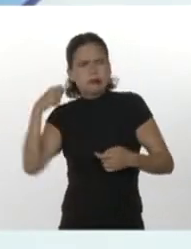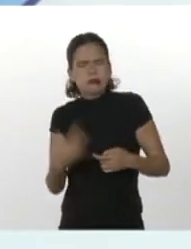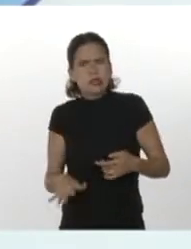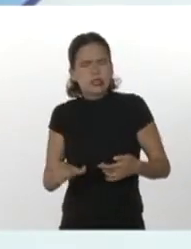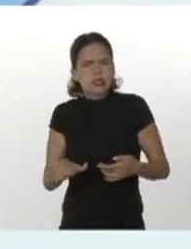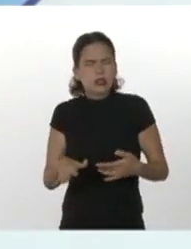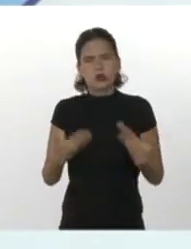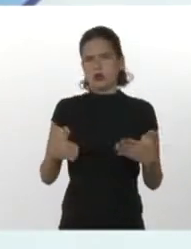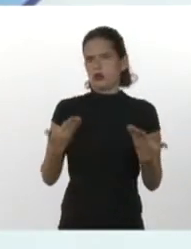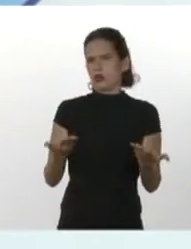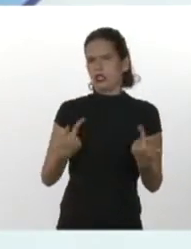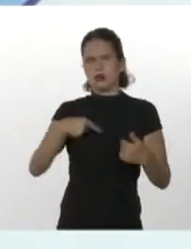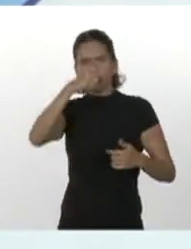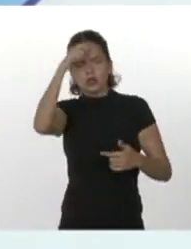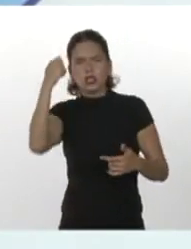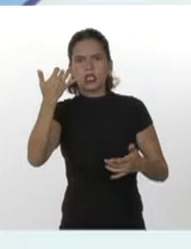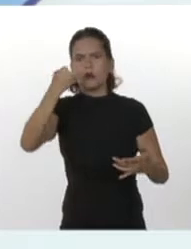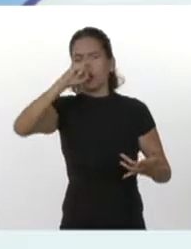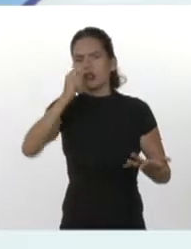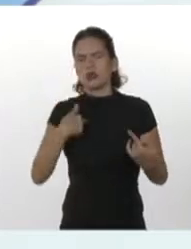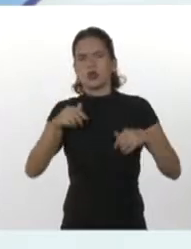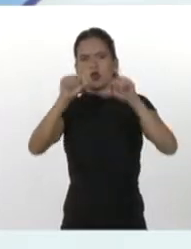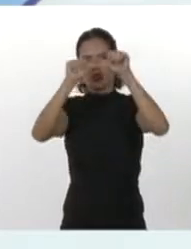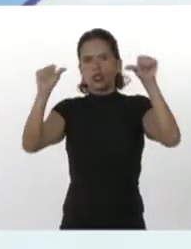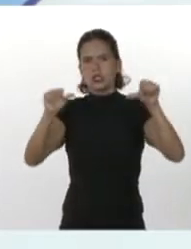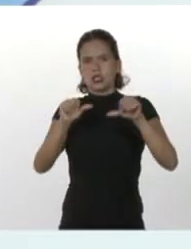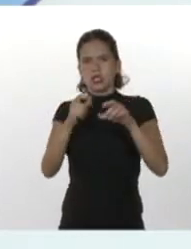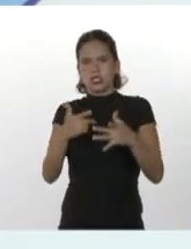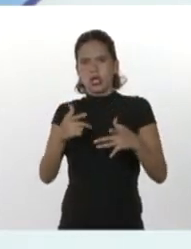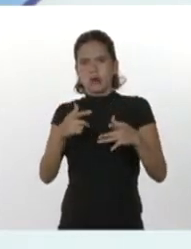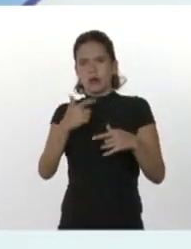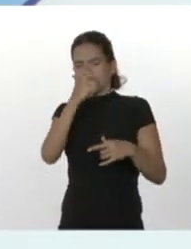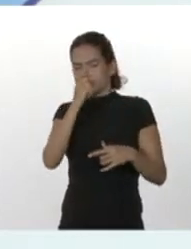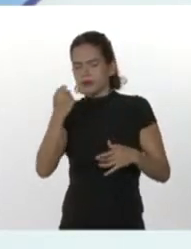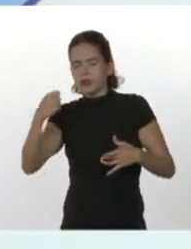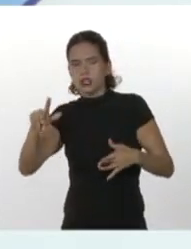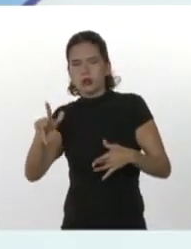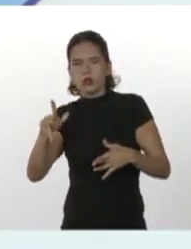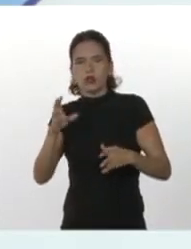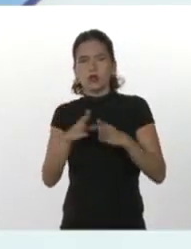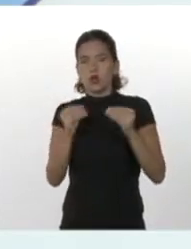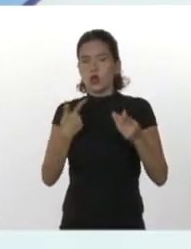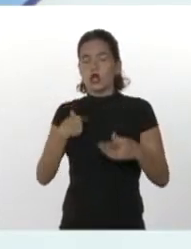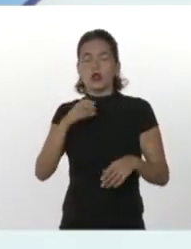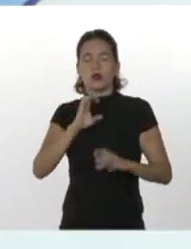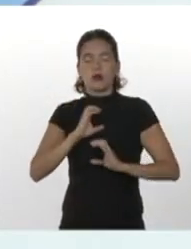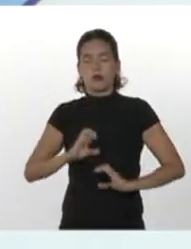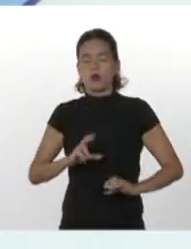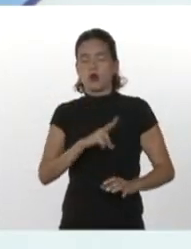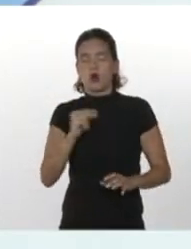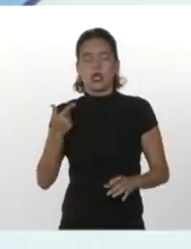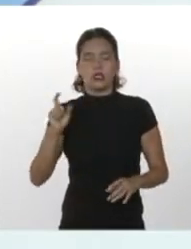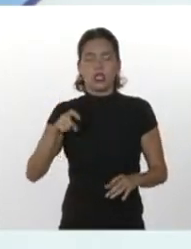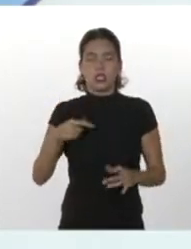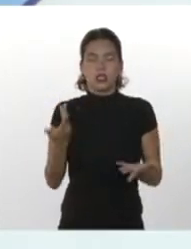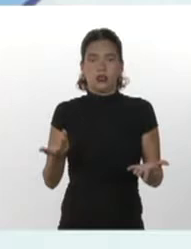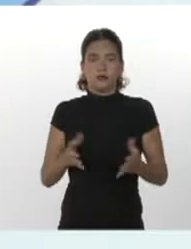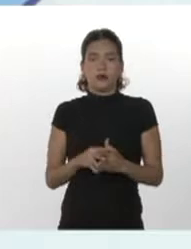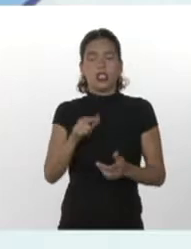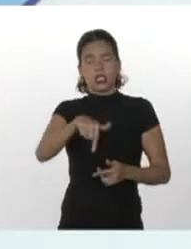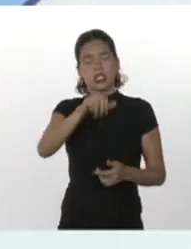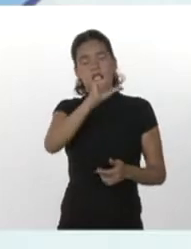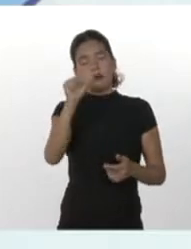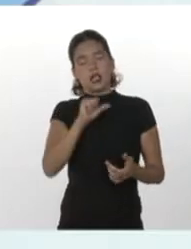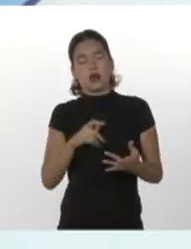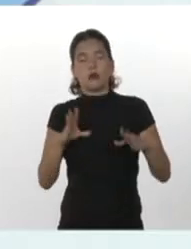estamos sudando, estamos allí, entonces nuestro sistema excretor está eliminando toxinas. Y esta semana vamos a estar hablando de todos estos interesantes